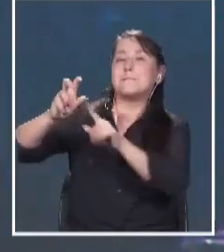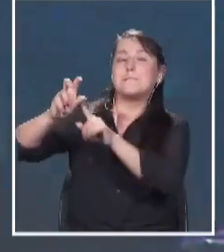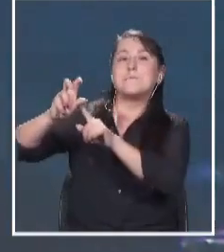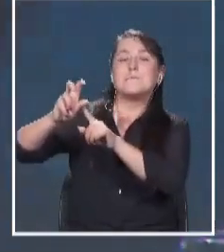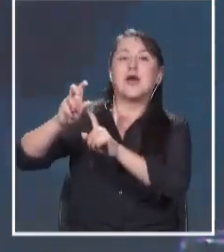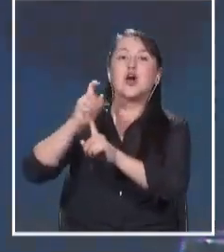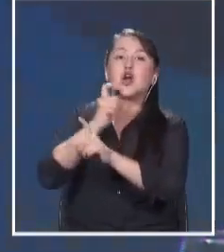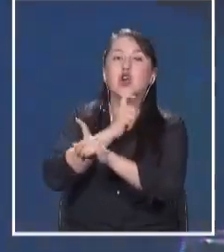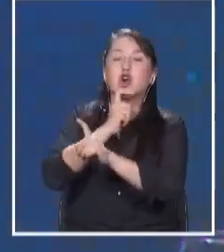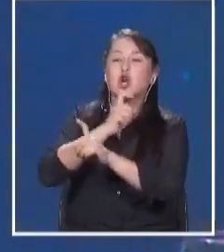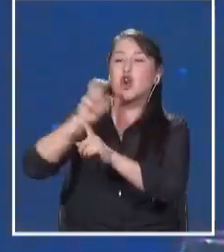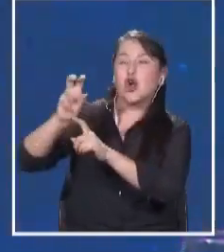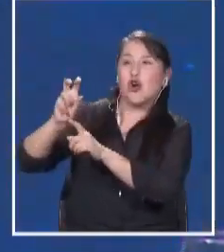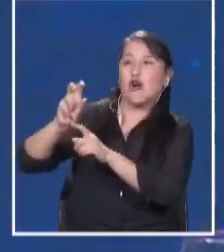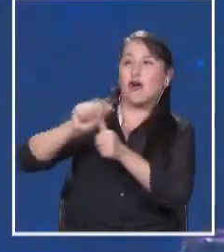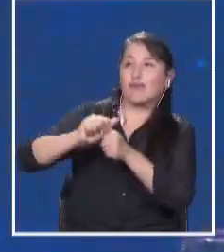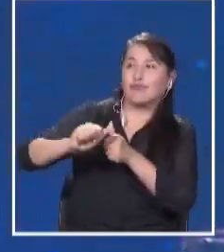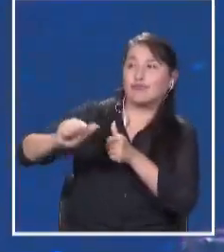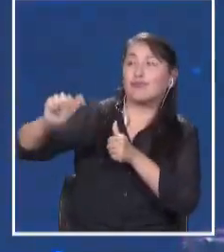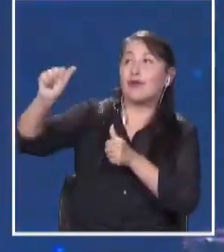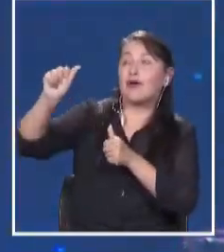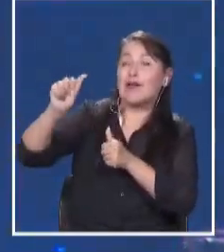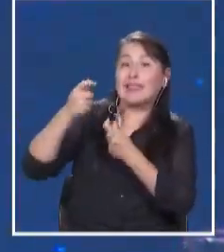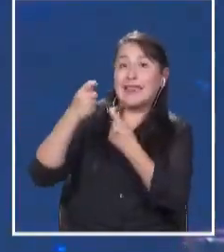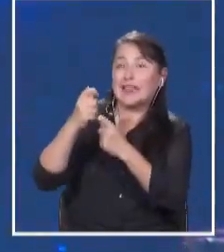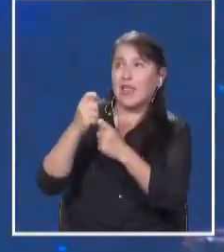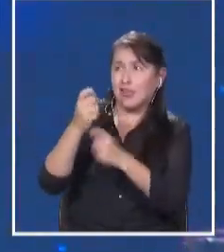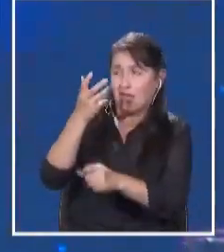Estamos, ¿cierto?, en este mismo congreso